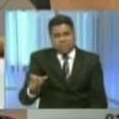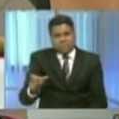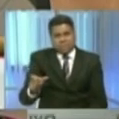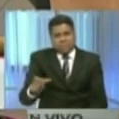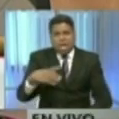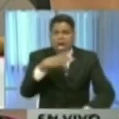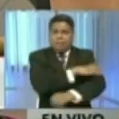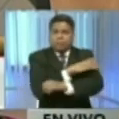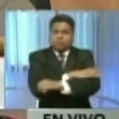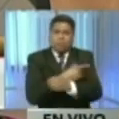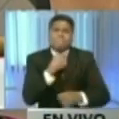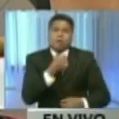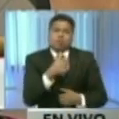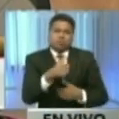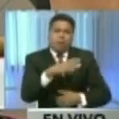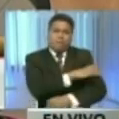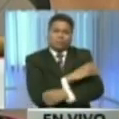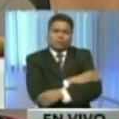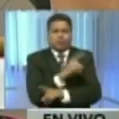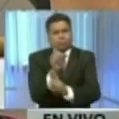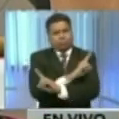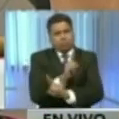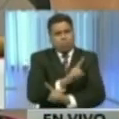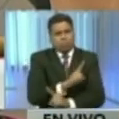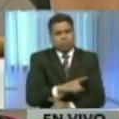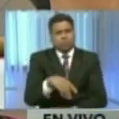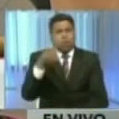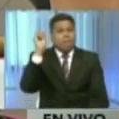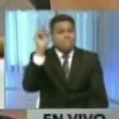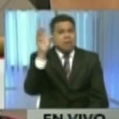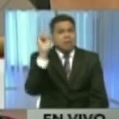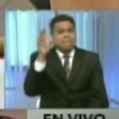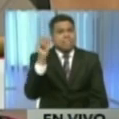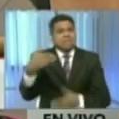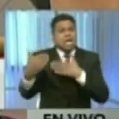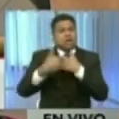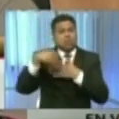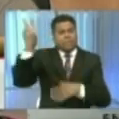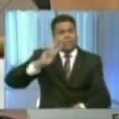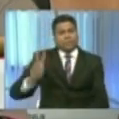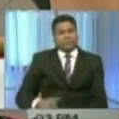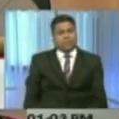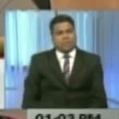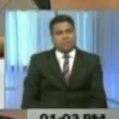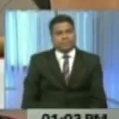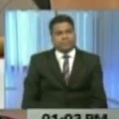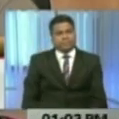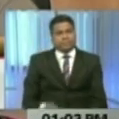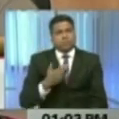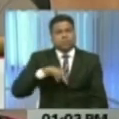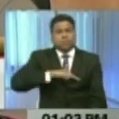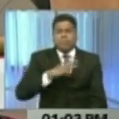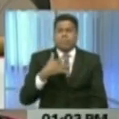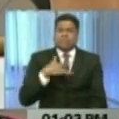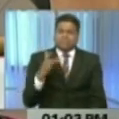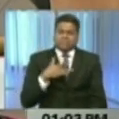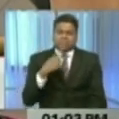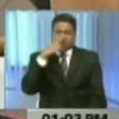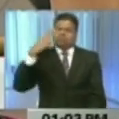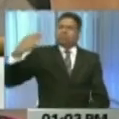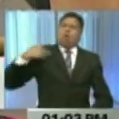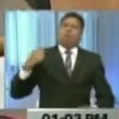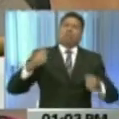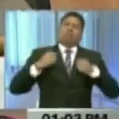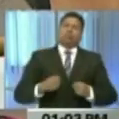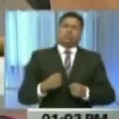No ayuden a la campaña de desprestigio contra Venezuela. Nosotros tenemos que sentirnos orgullosos de